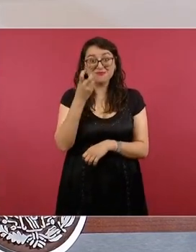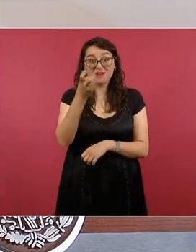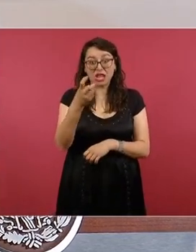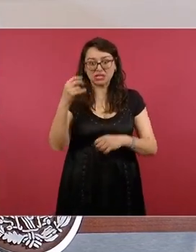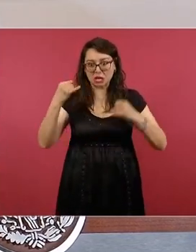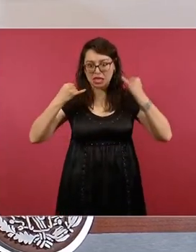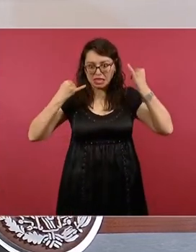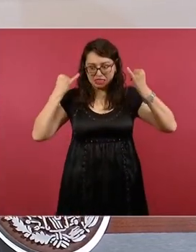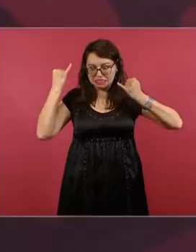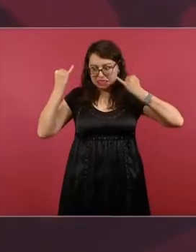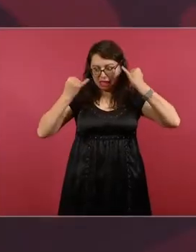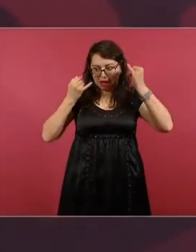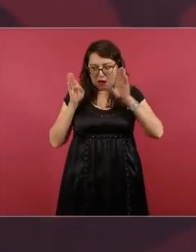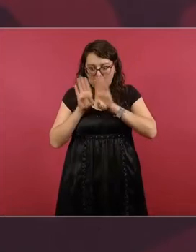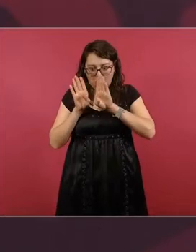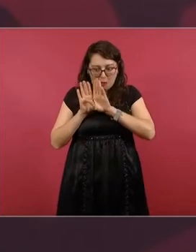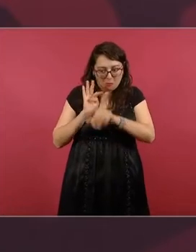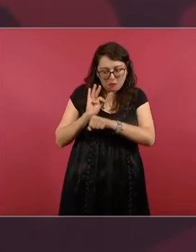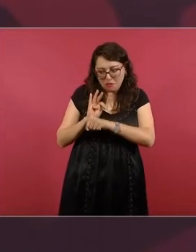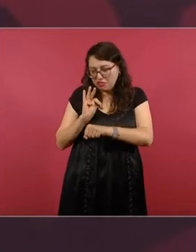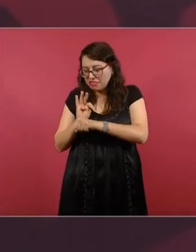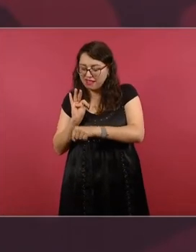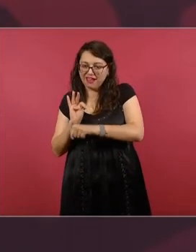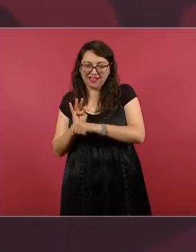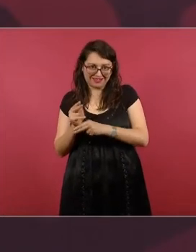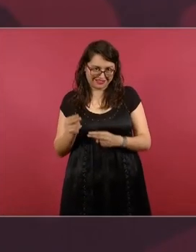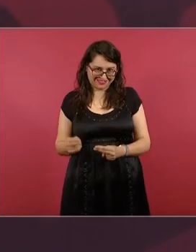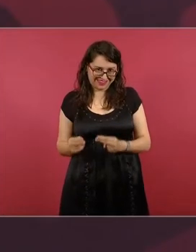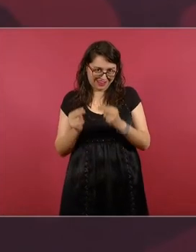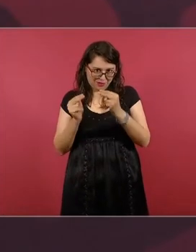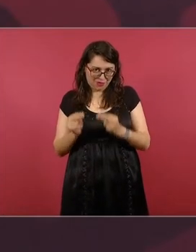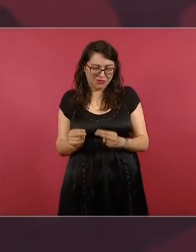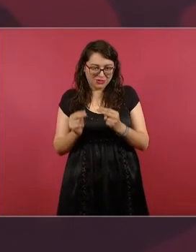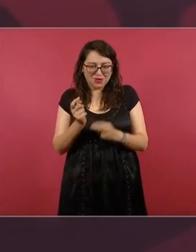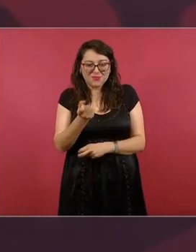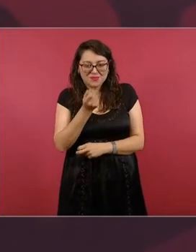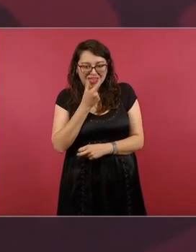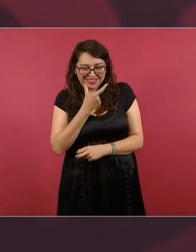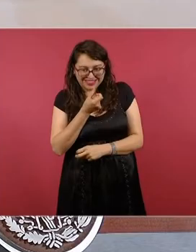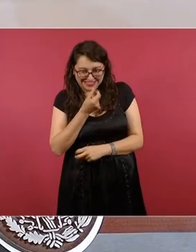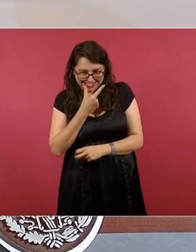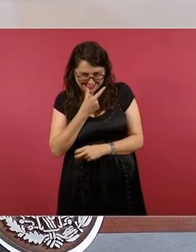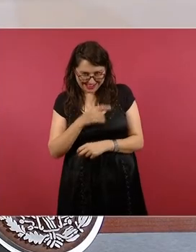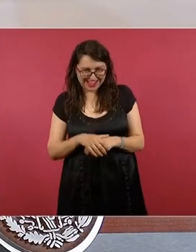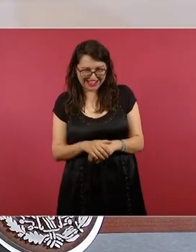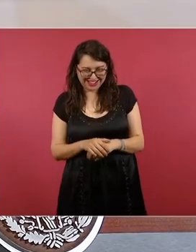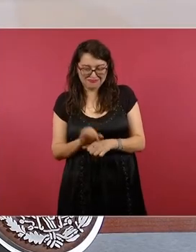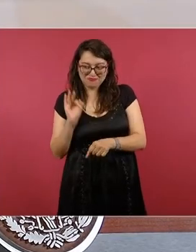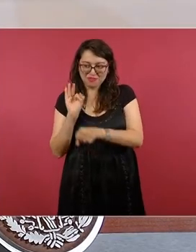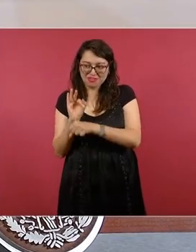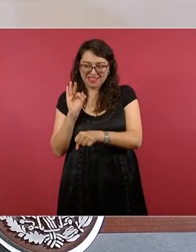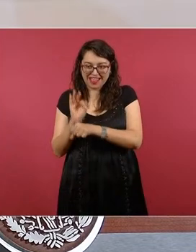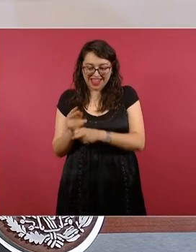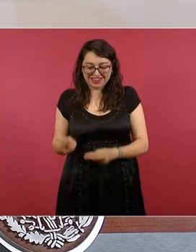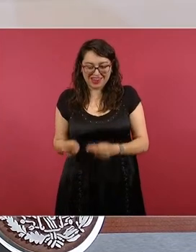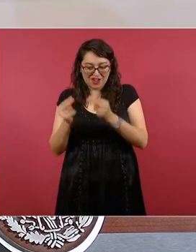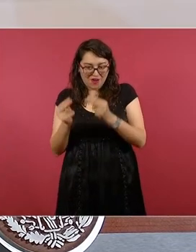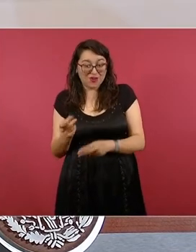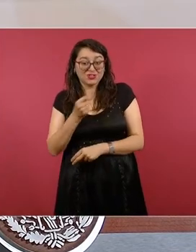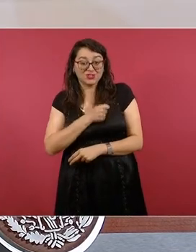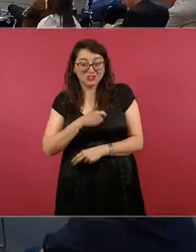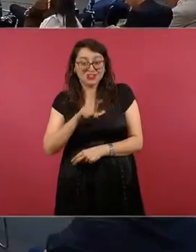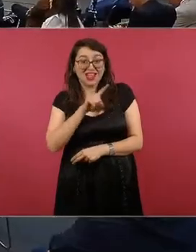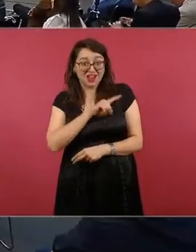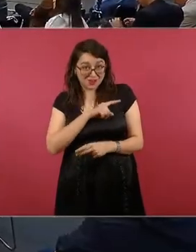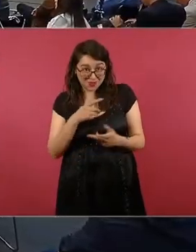se dedicaban a hacer negocios con las medicinas y con la salud en el Estado. Pero justamente ya hay